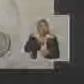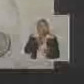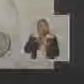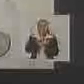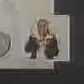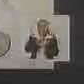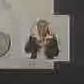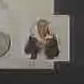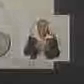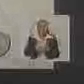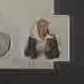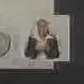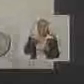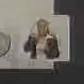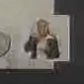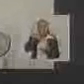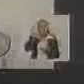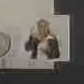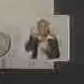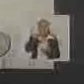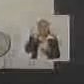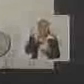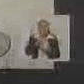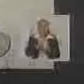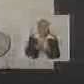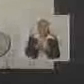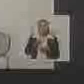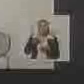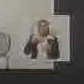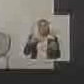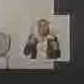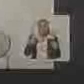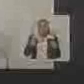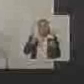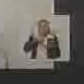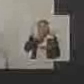apoyarte. Quiero que el 7 de junio nos quede claro.